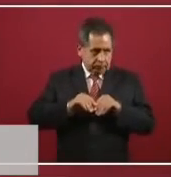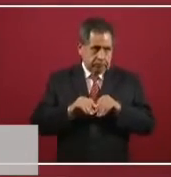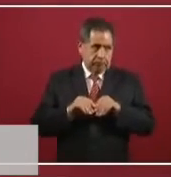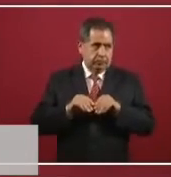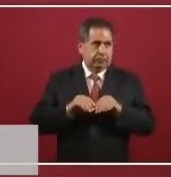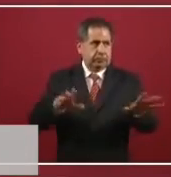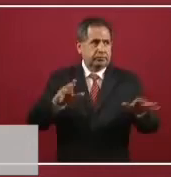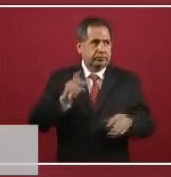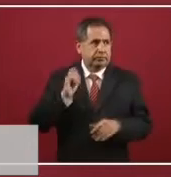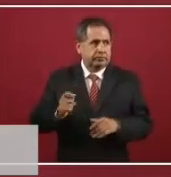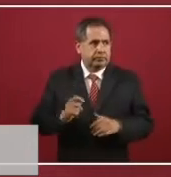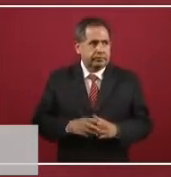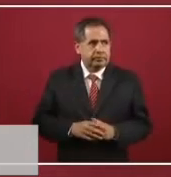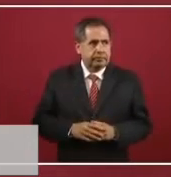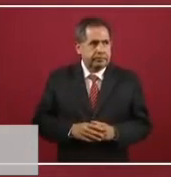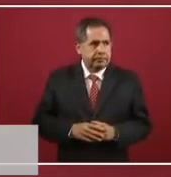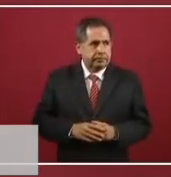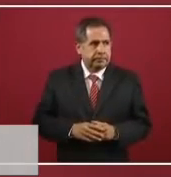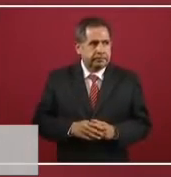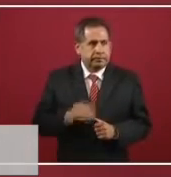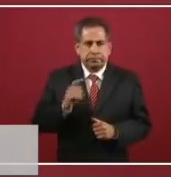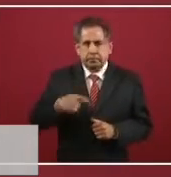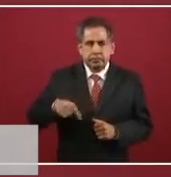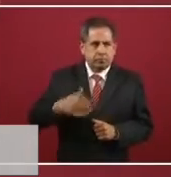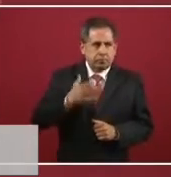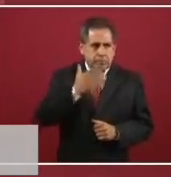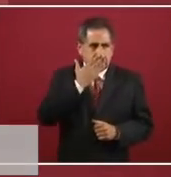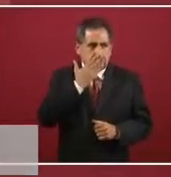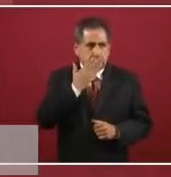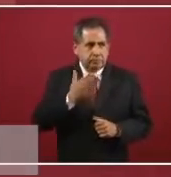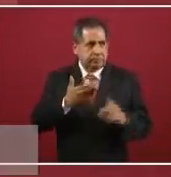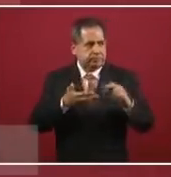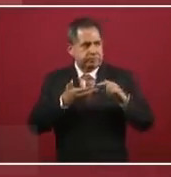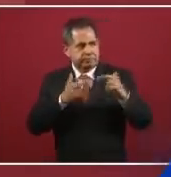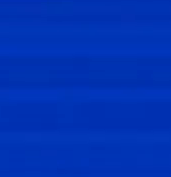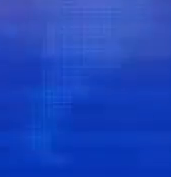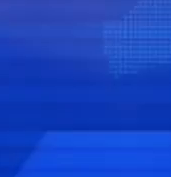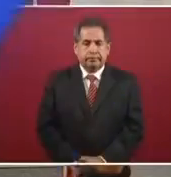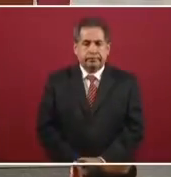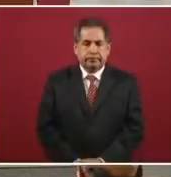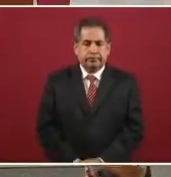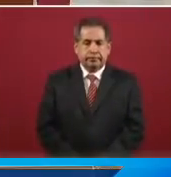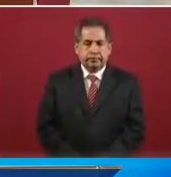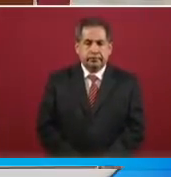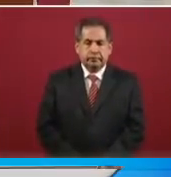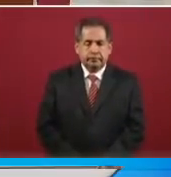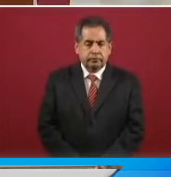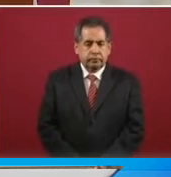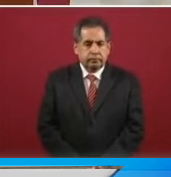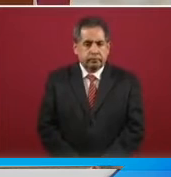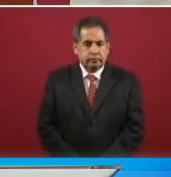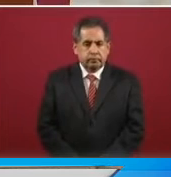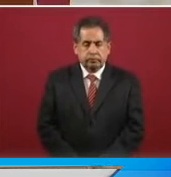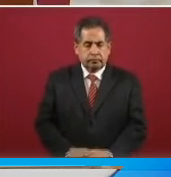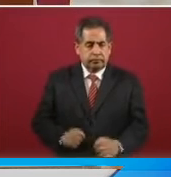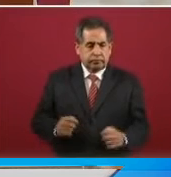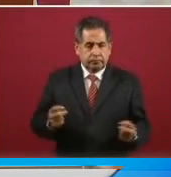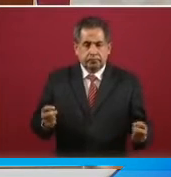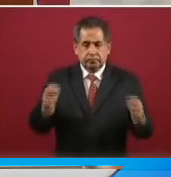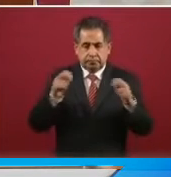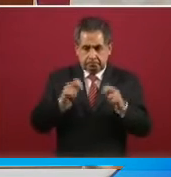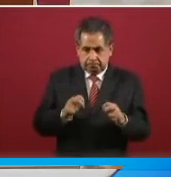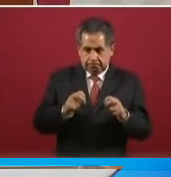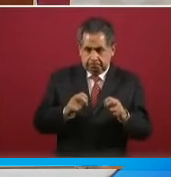el gobierno federal y reafirma que ya no hay partidas especiales y ya no habrá moches. Marcelo Ebrard. El